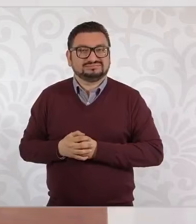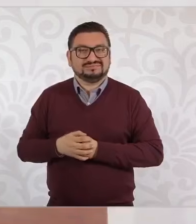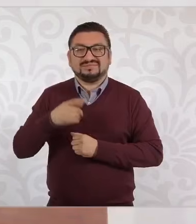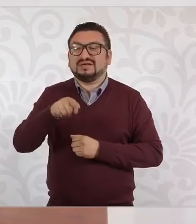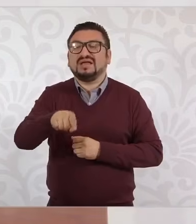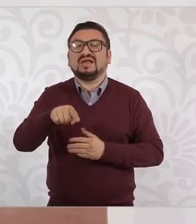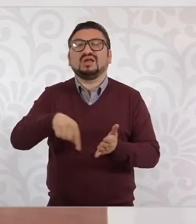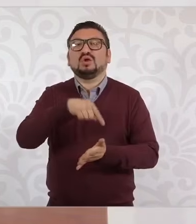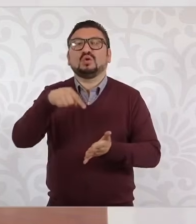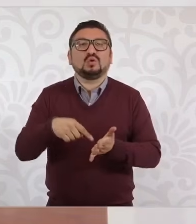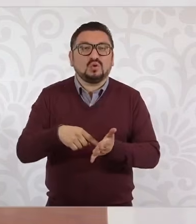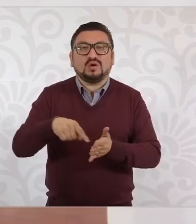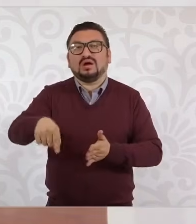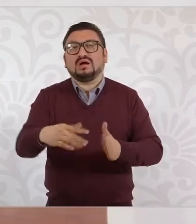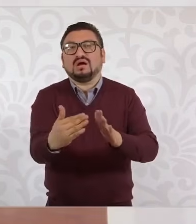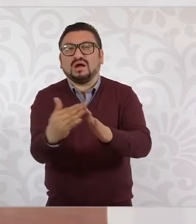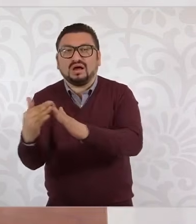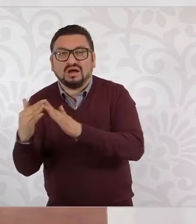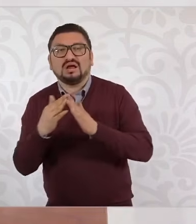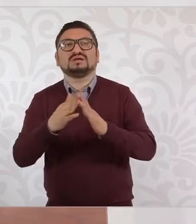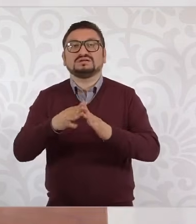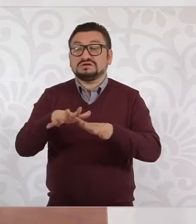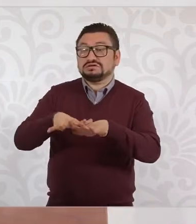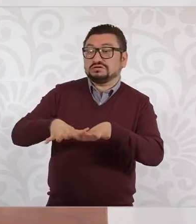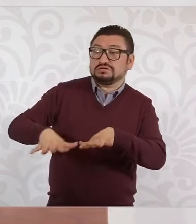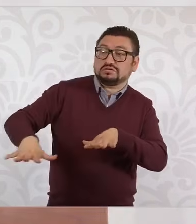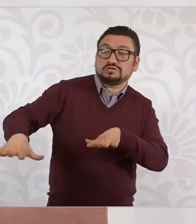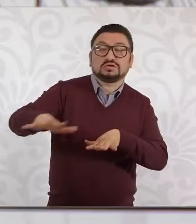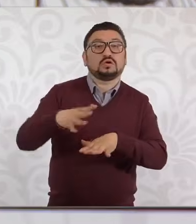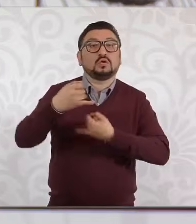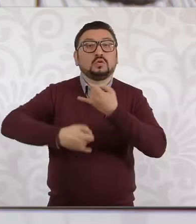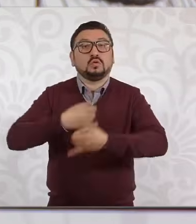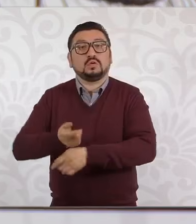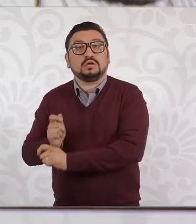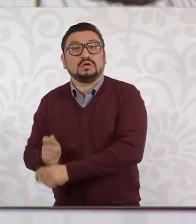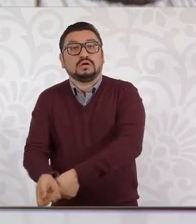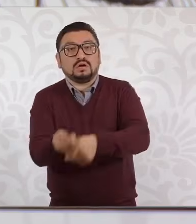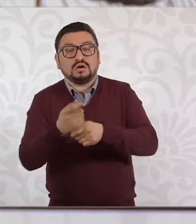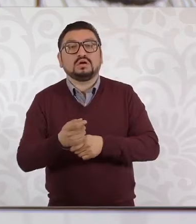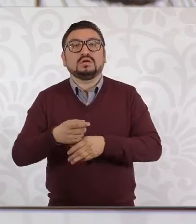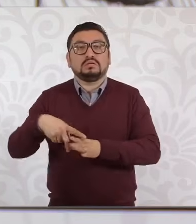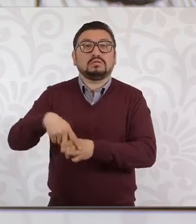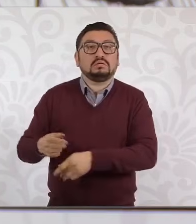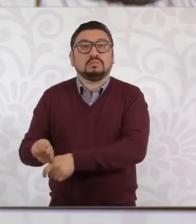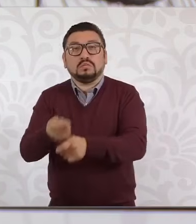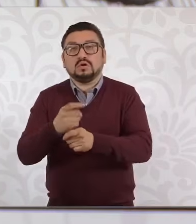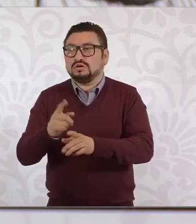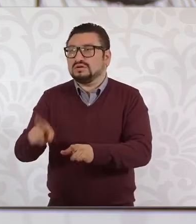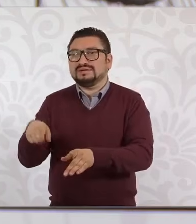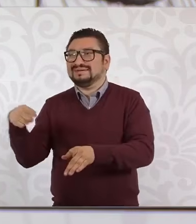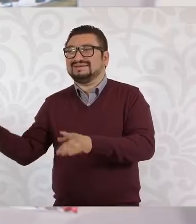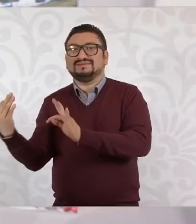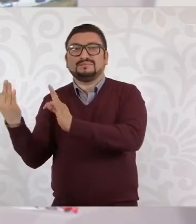lugar residencial que tiene un campo para jugar polo, mientras la gente de a un lado no